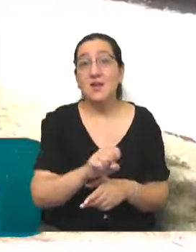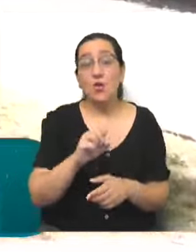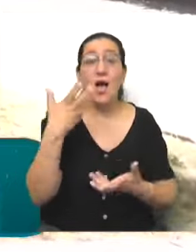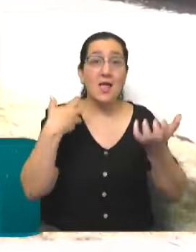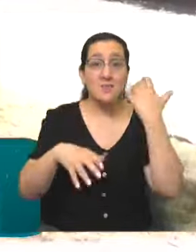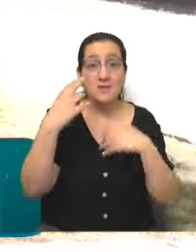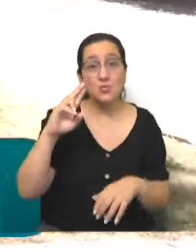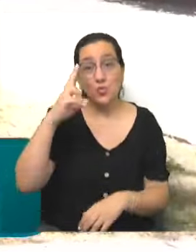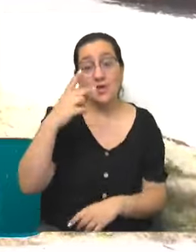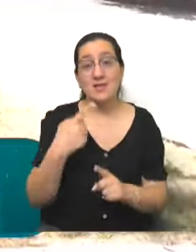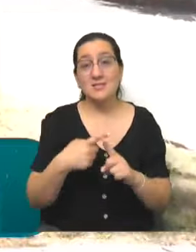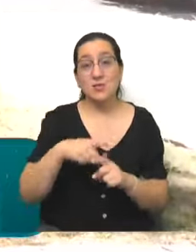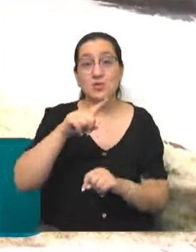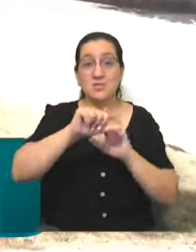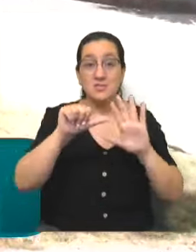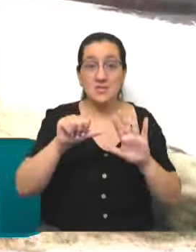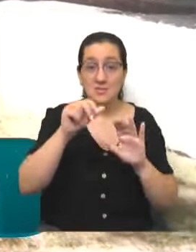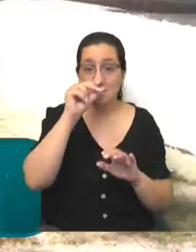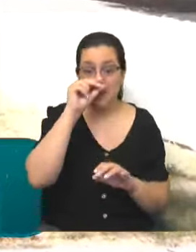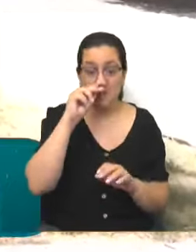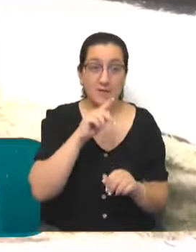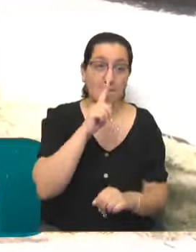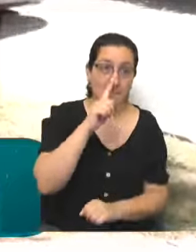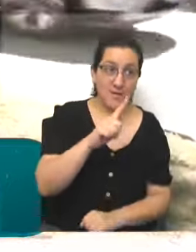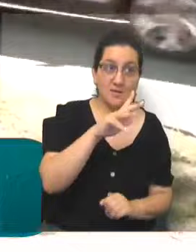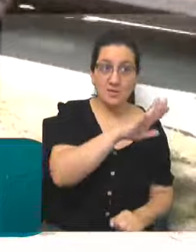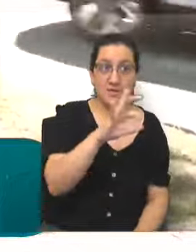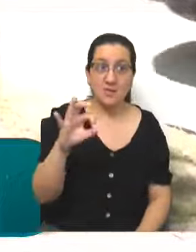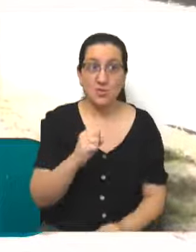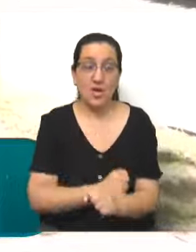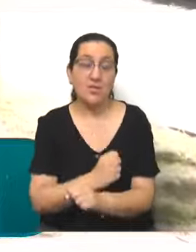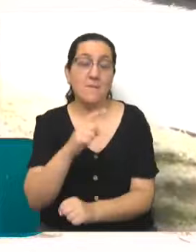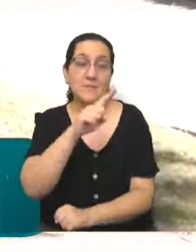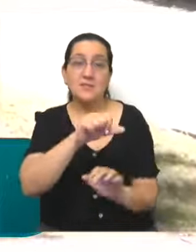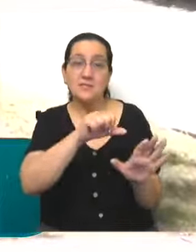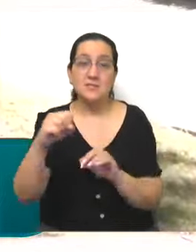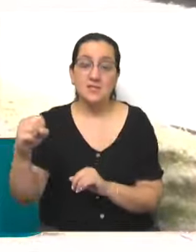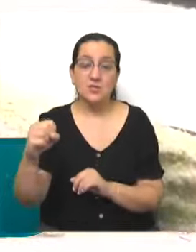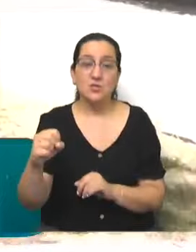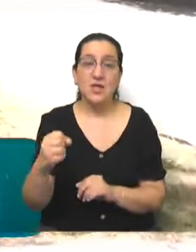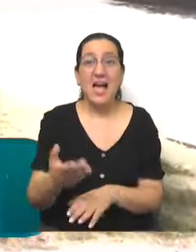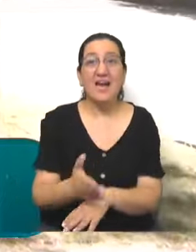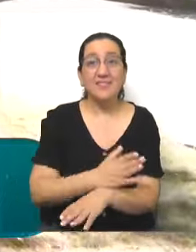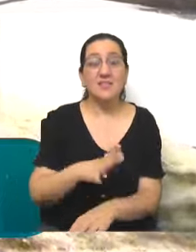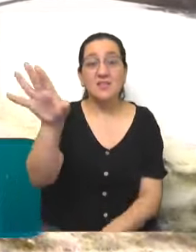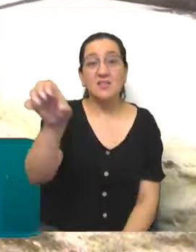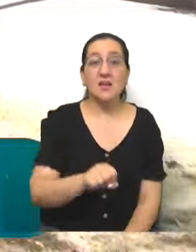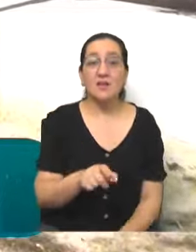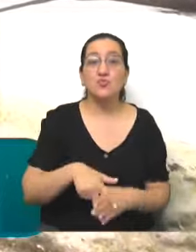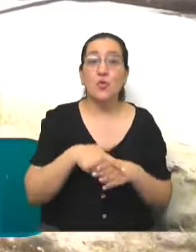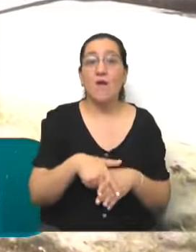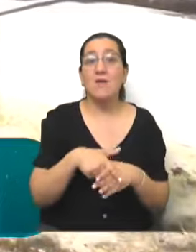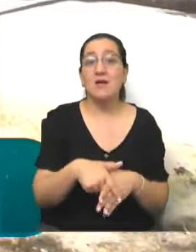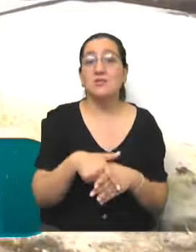en el siglo XVI, es decir, allá entre el 1500 y el 1600, mucho antes que trajera, por ejemplo, su caballada